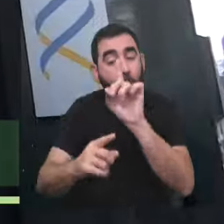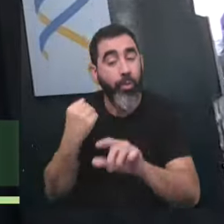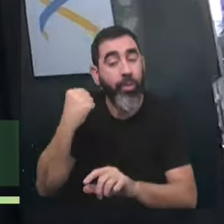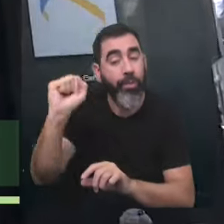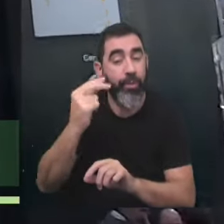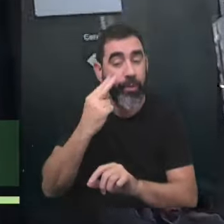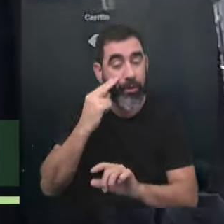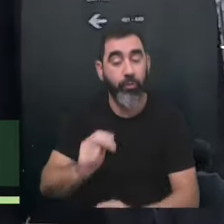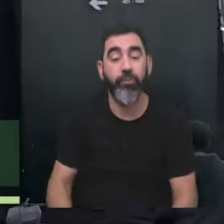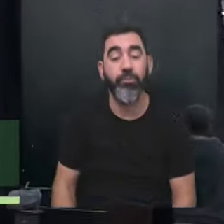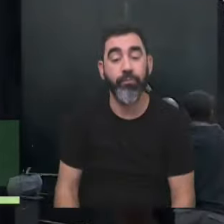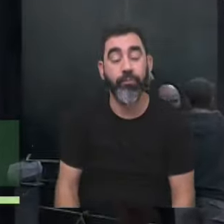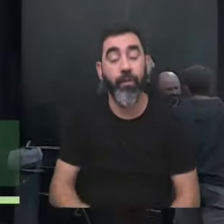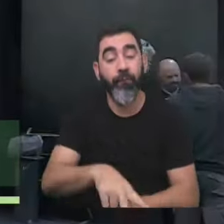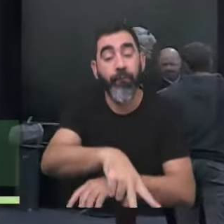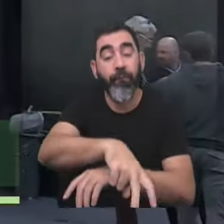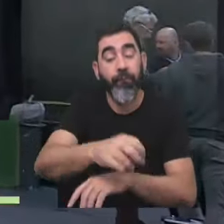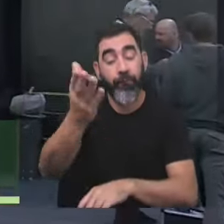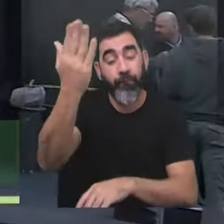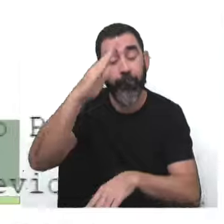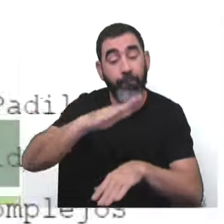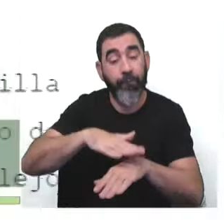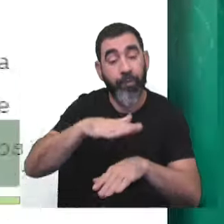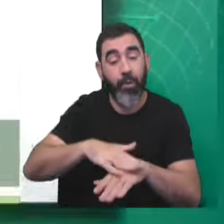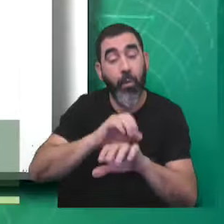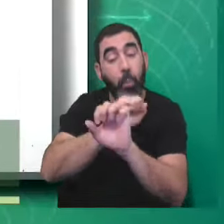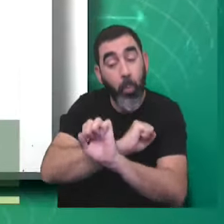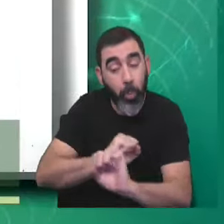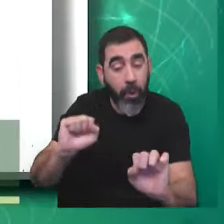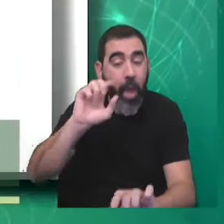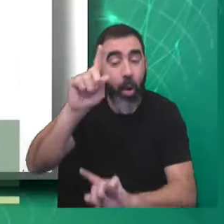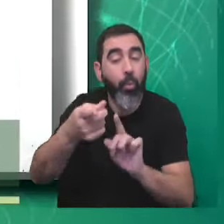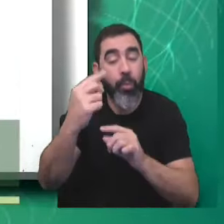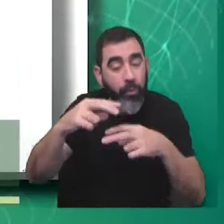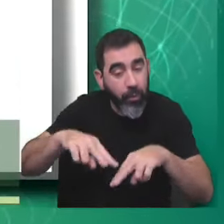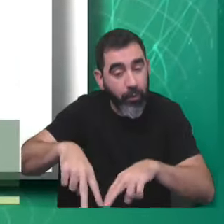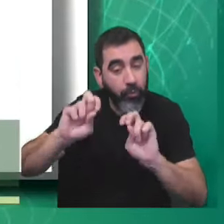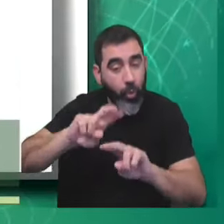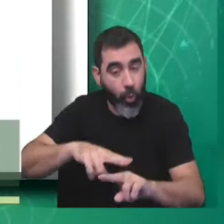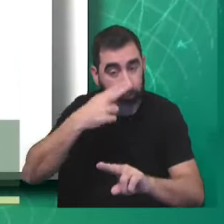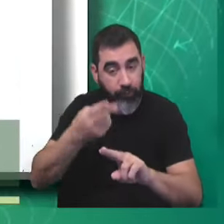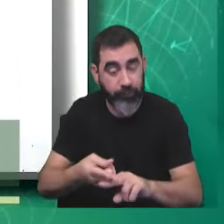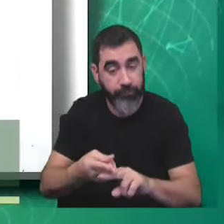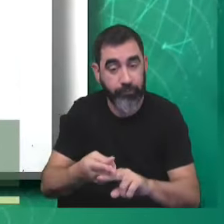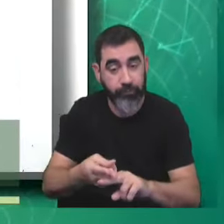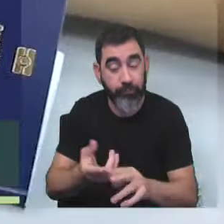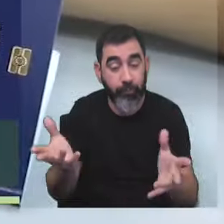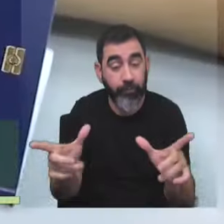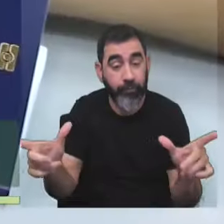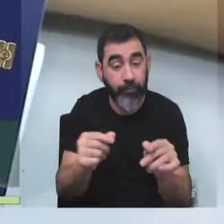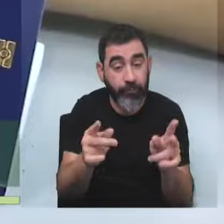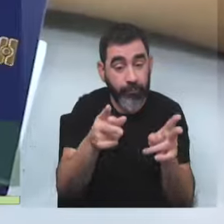de presuntos delitos el fiscal Machado en su momentos entendió que podía ha ver por eso se abrió la investigación que concluye en esta primera